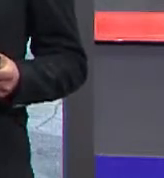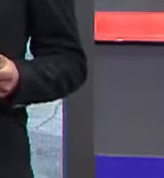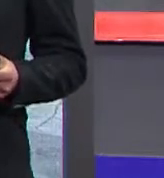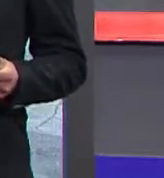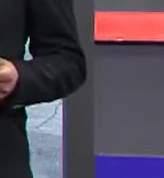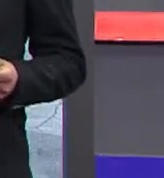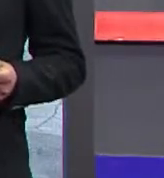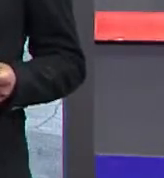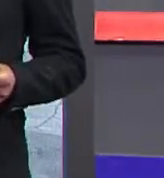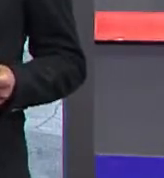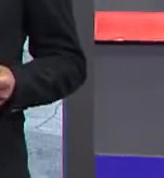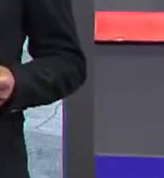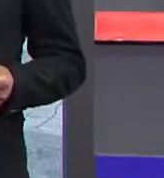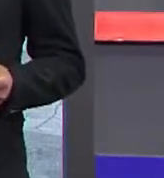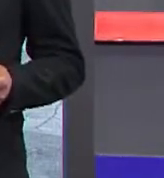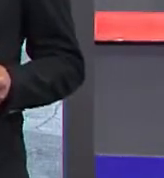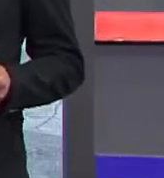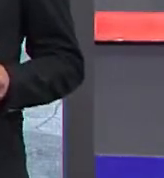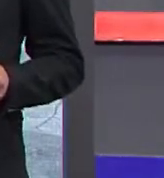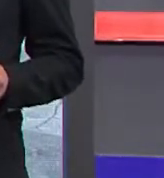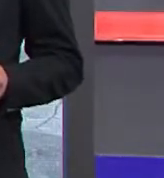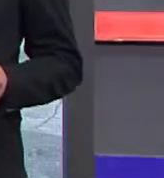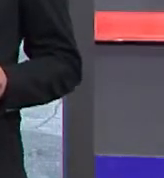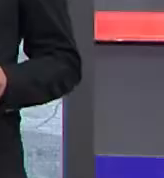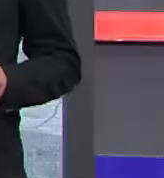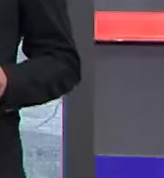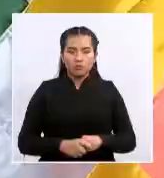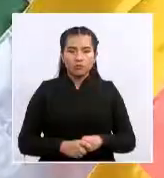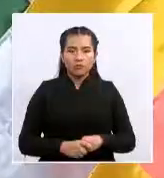las investigaciones en el caso Golpe de Estado 1.